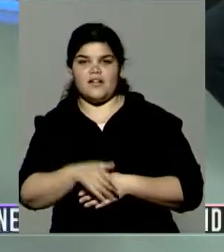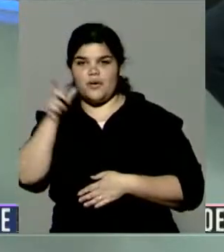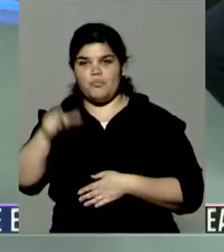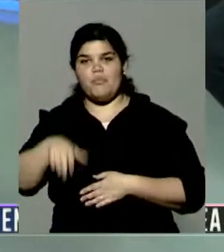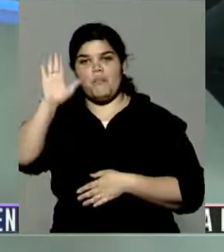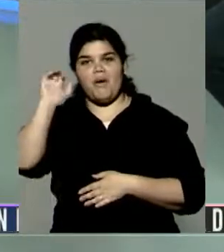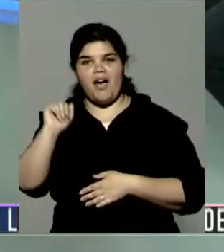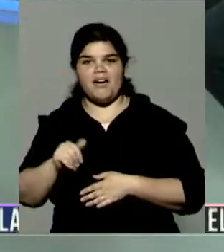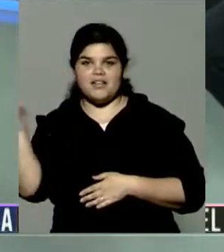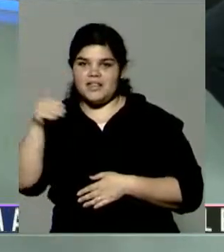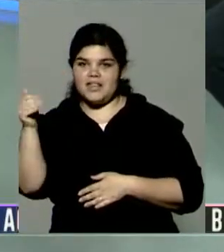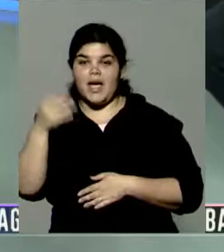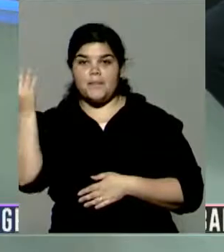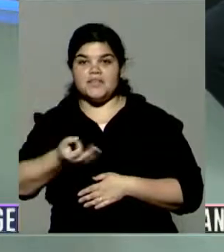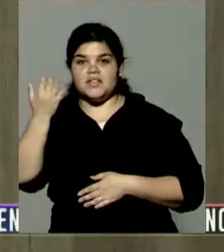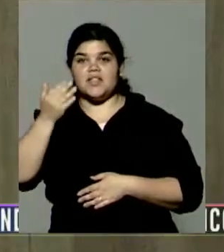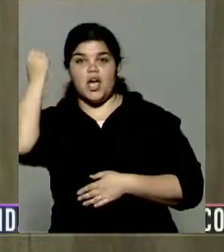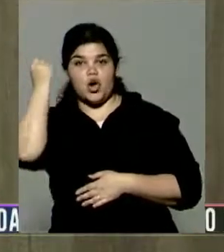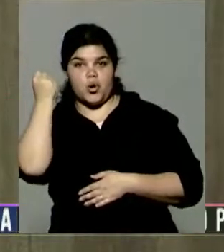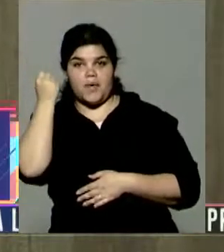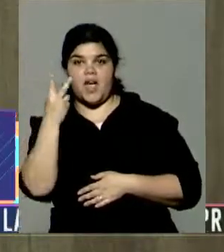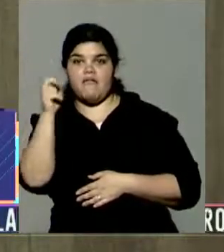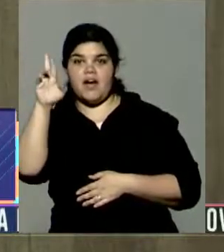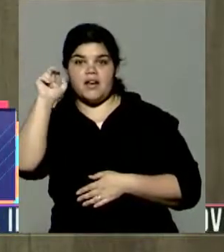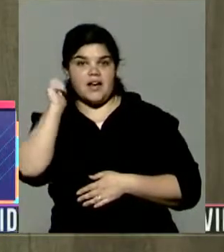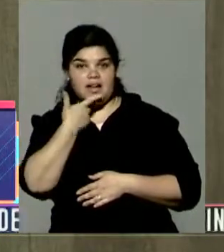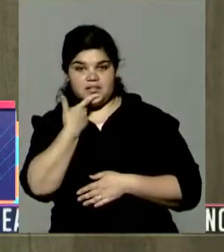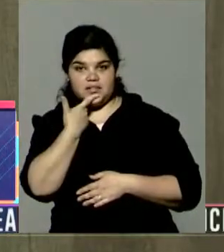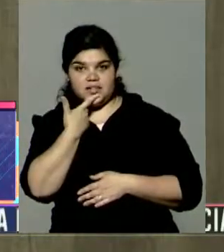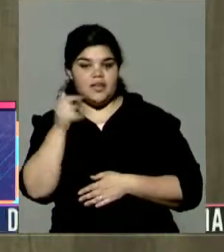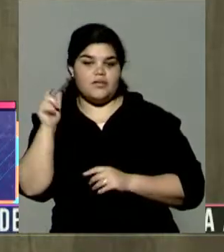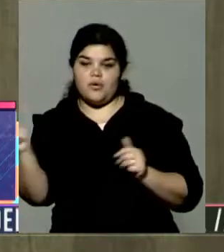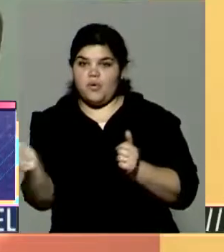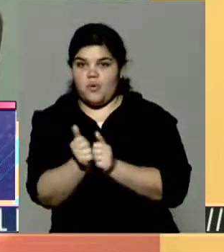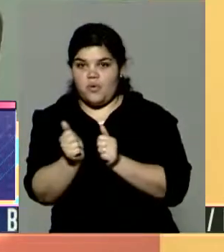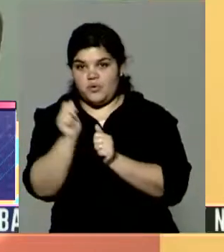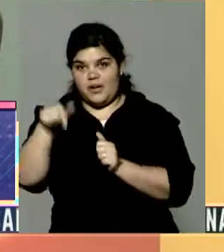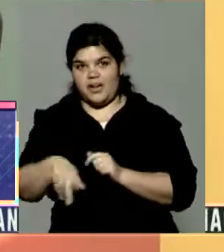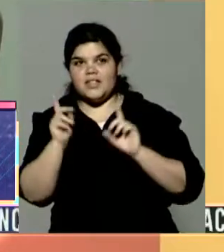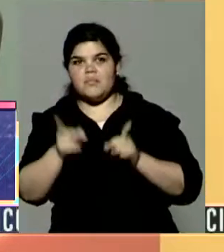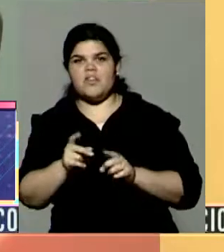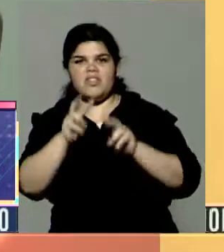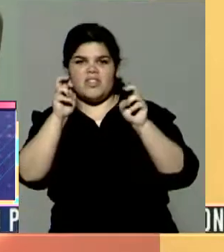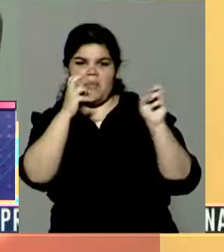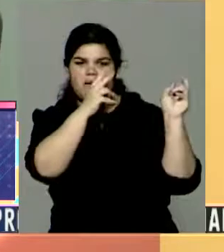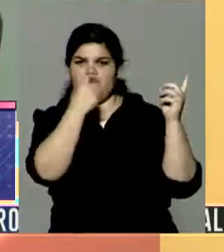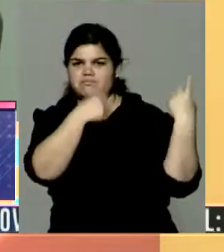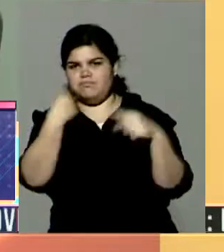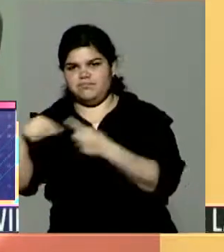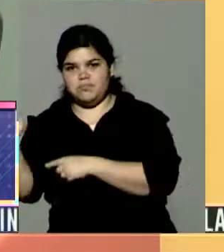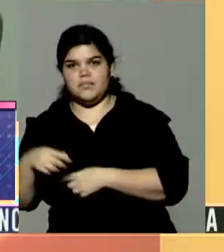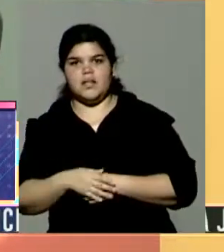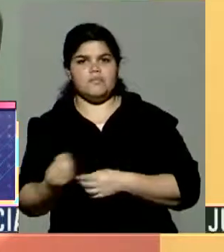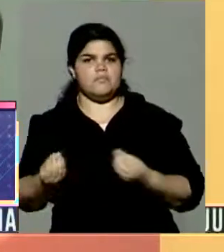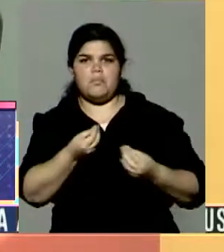martes, especialista en economía, José Vargas, quien está con nosotros en el estudio y con quien vamos a hablar de distintos temas. Por ejemplo, ¿qué está